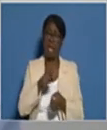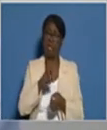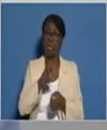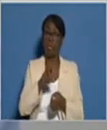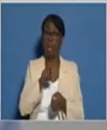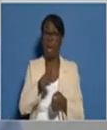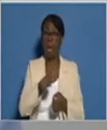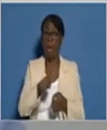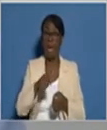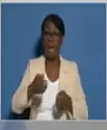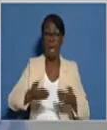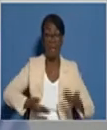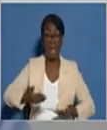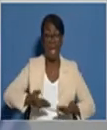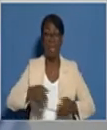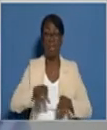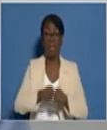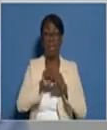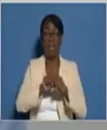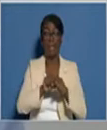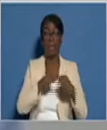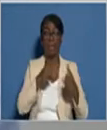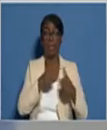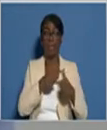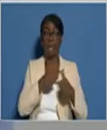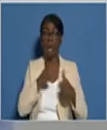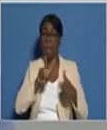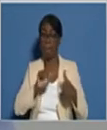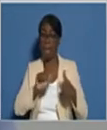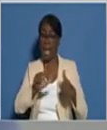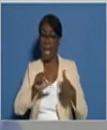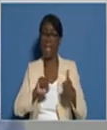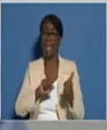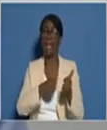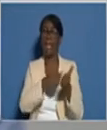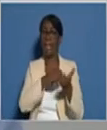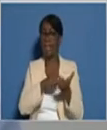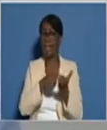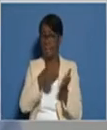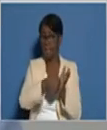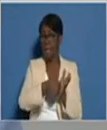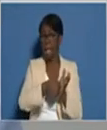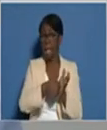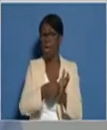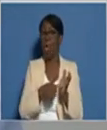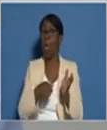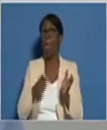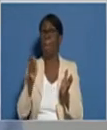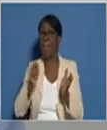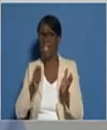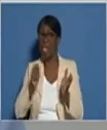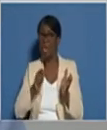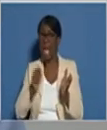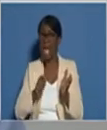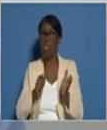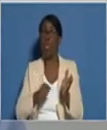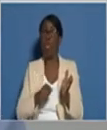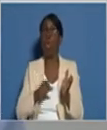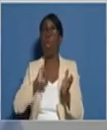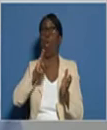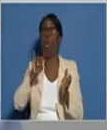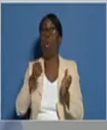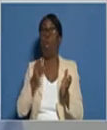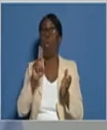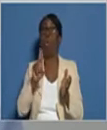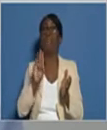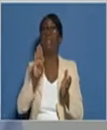trabajadores suspendidos bajo el vale digital, a los que estén pensionados, a los que estén jubilados,